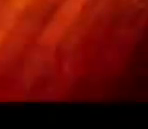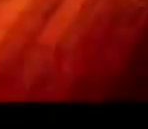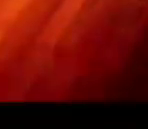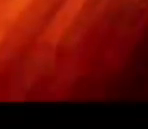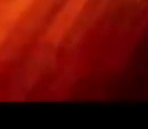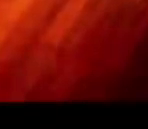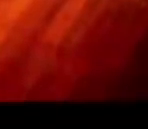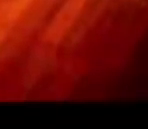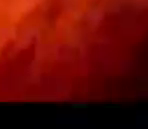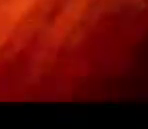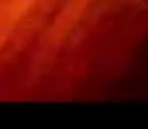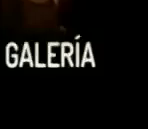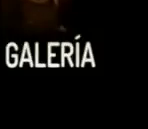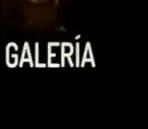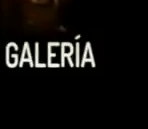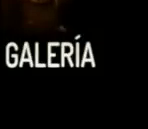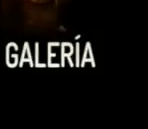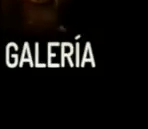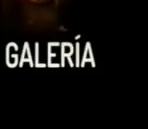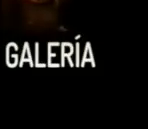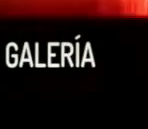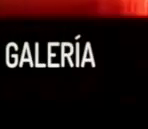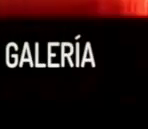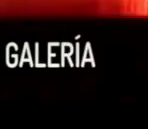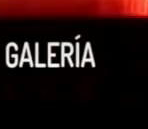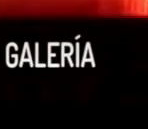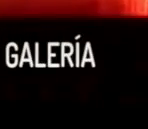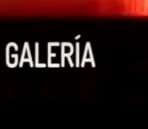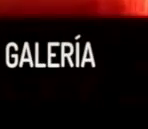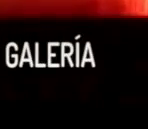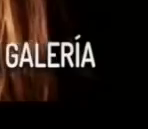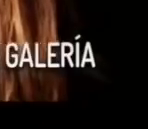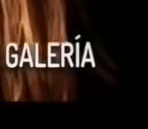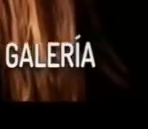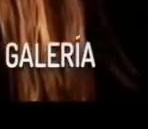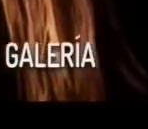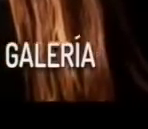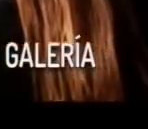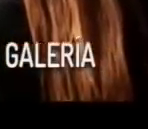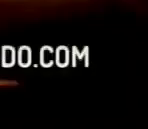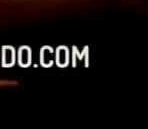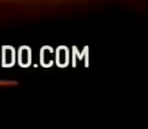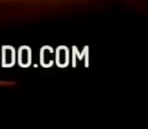octubre. 12 días del mejor teatro en Cuenca.